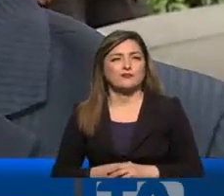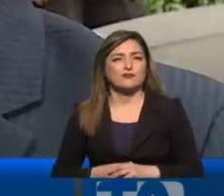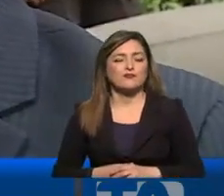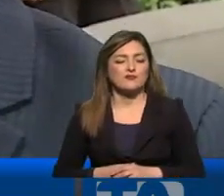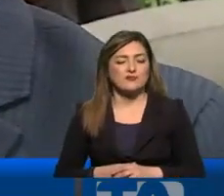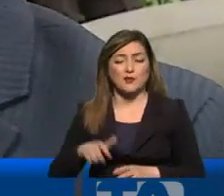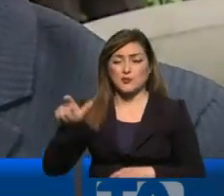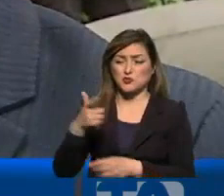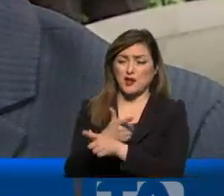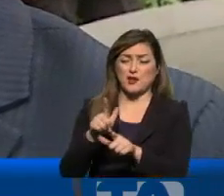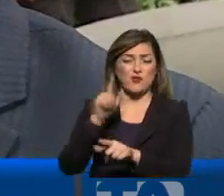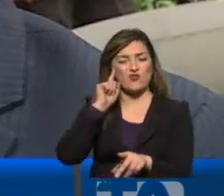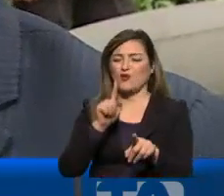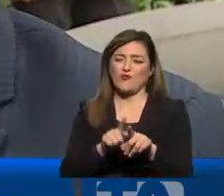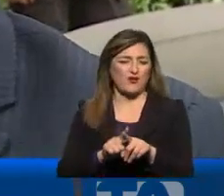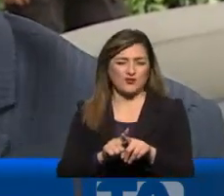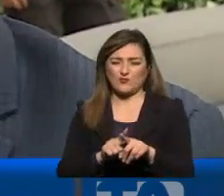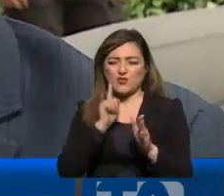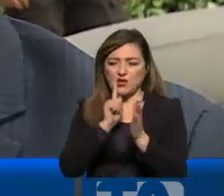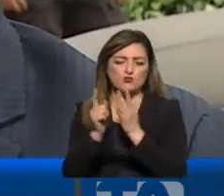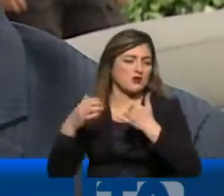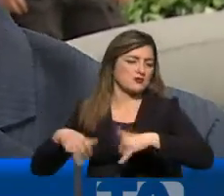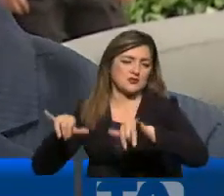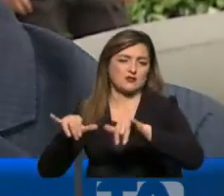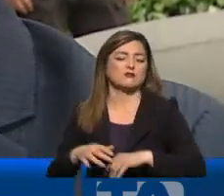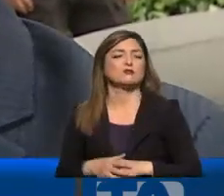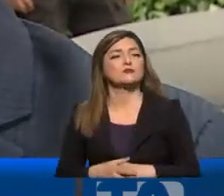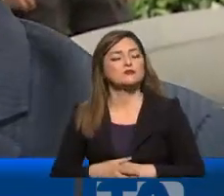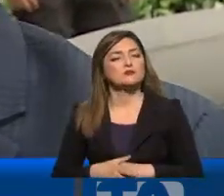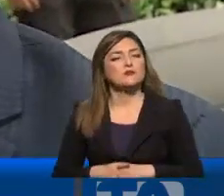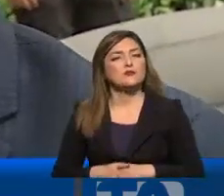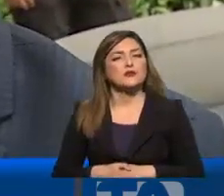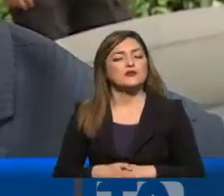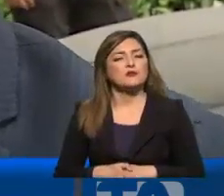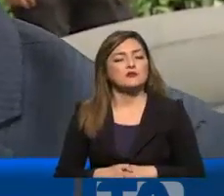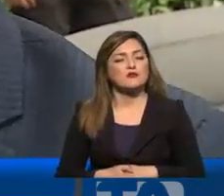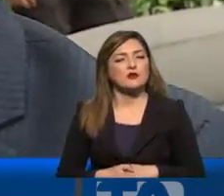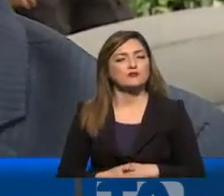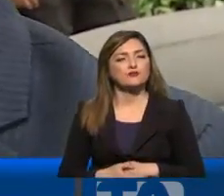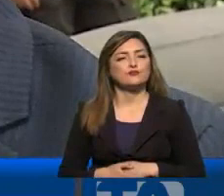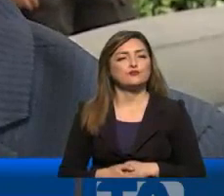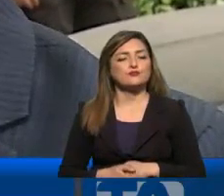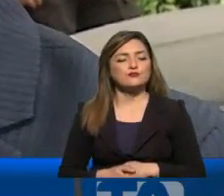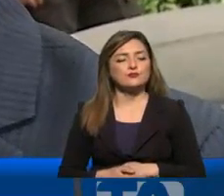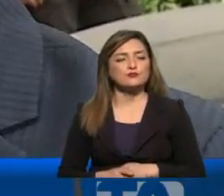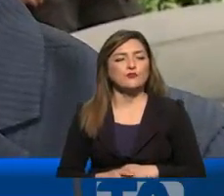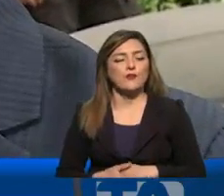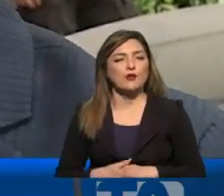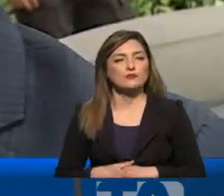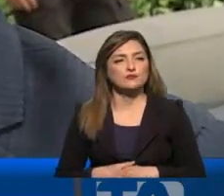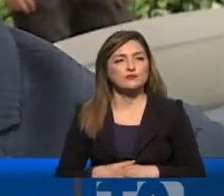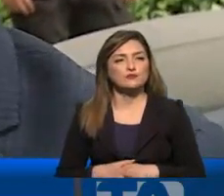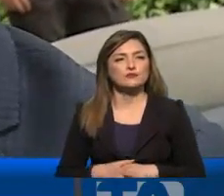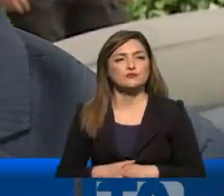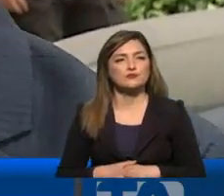reciba la sentencia por escrito presentada existen de igual recursos verticales y horizontales que se pueda presentar respecto a la